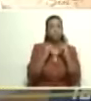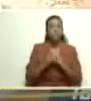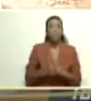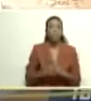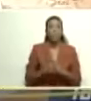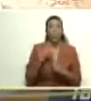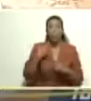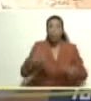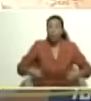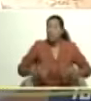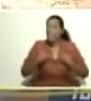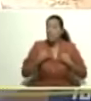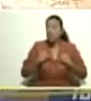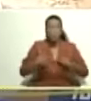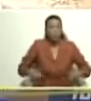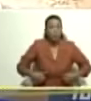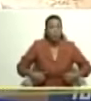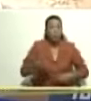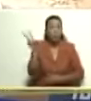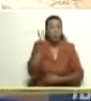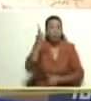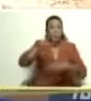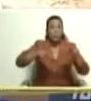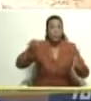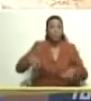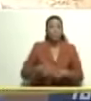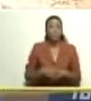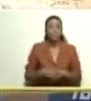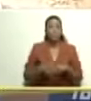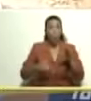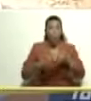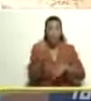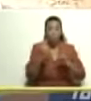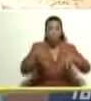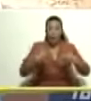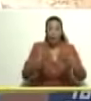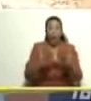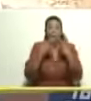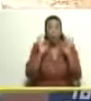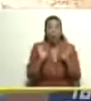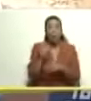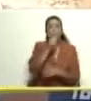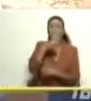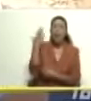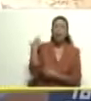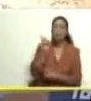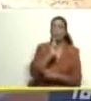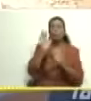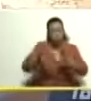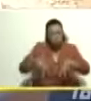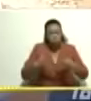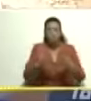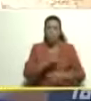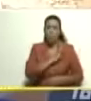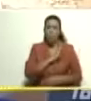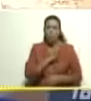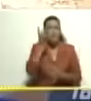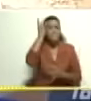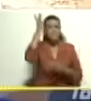con esfuerzo propio, con modelo nuevo, el nuevo modelo económico propio,